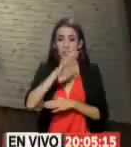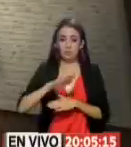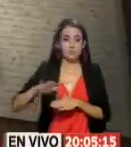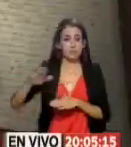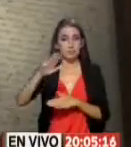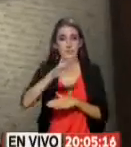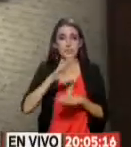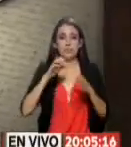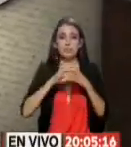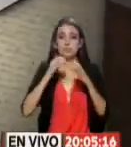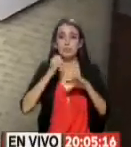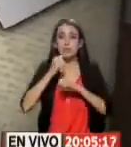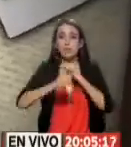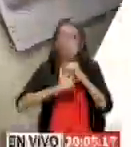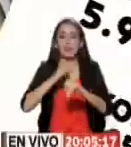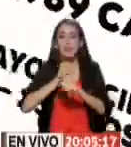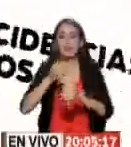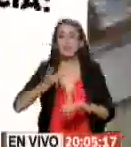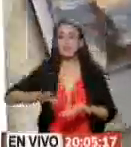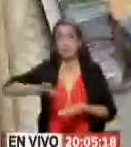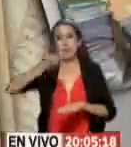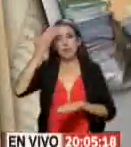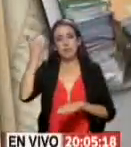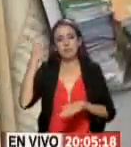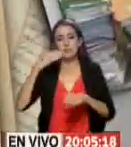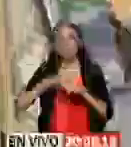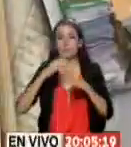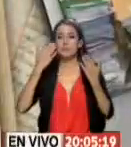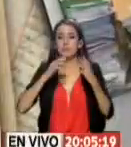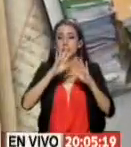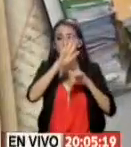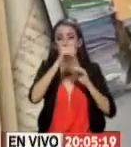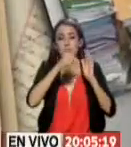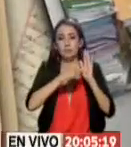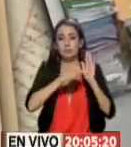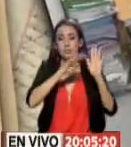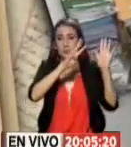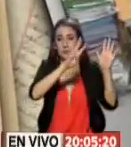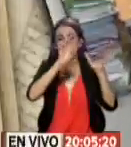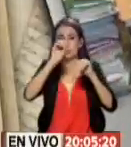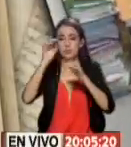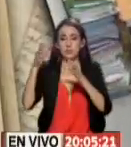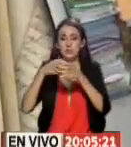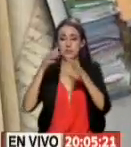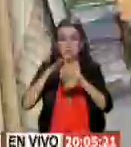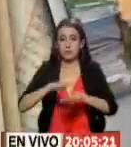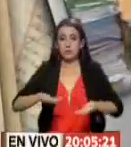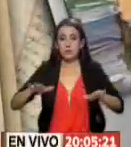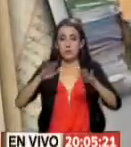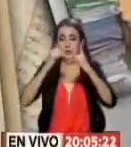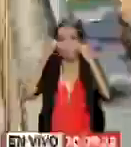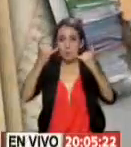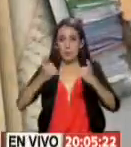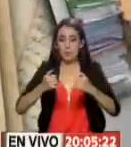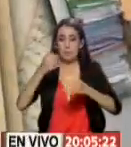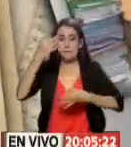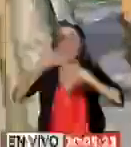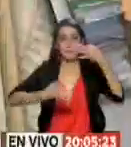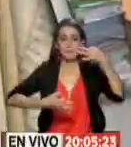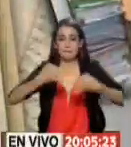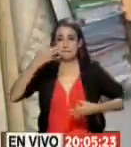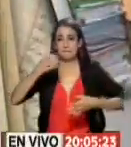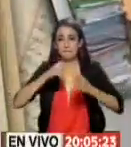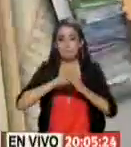DINAPEN, el año anterior se registraron 5.989 casos de delitos sexuales que a la fecha están judicializados a